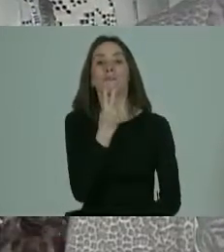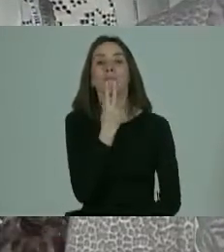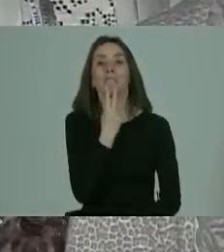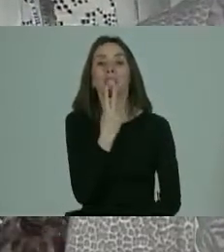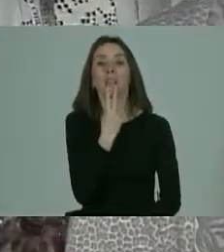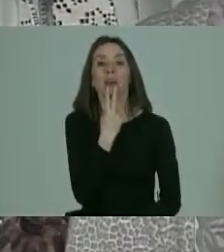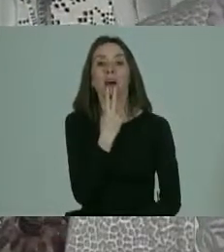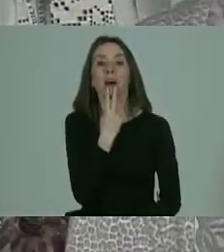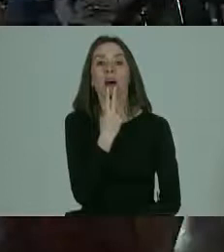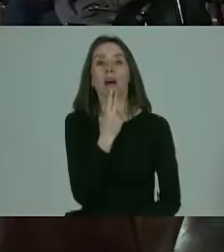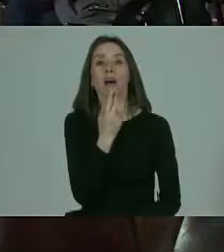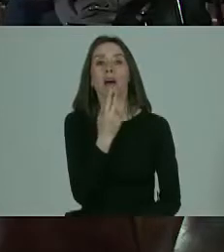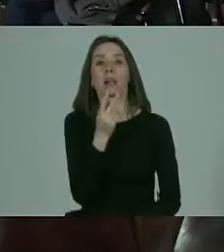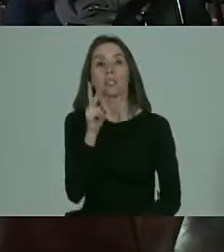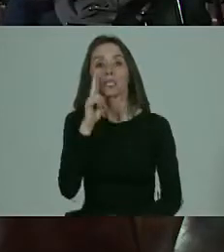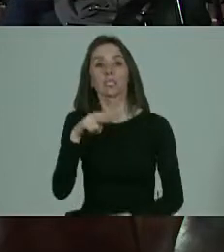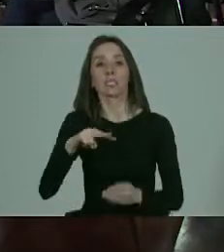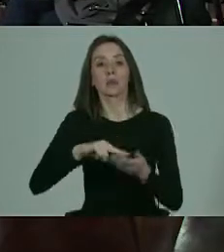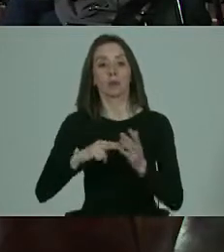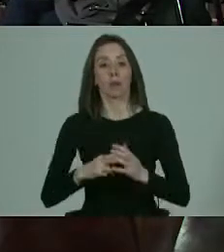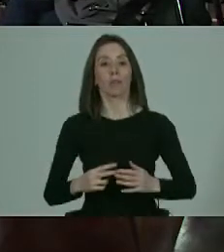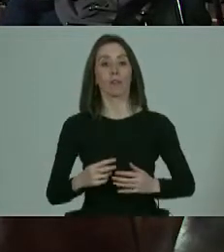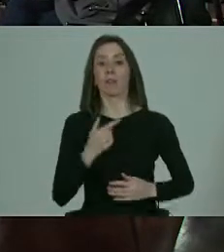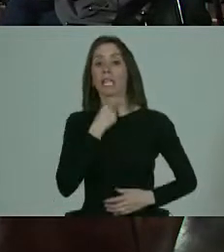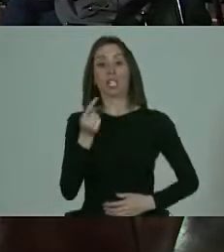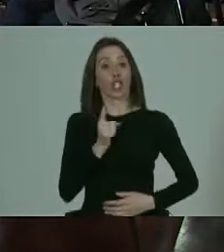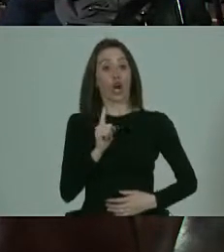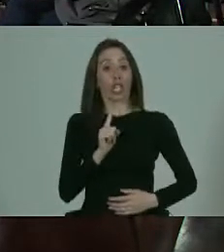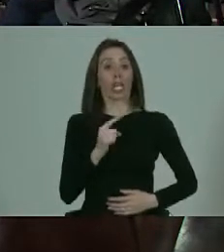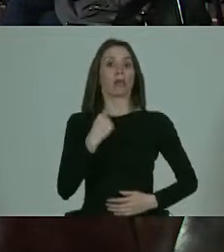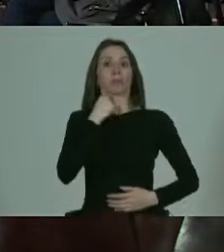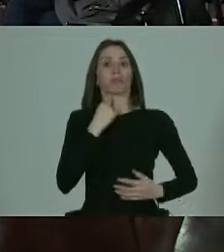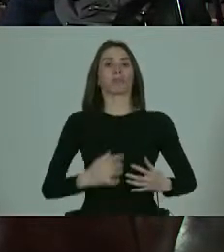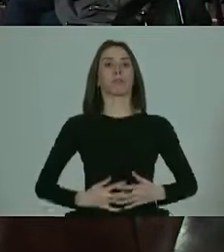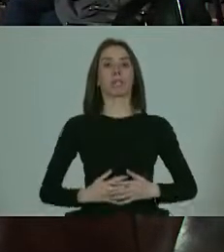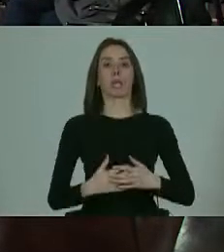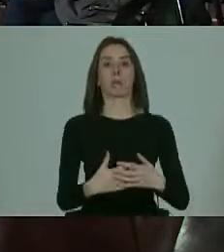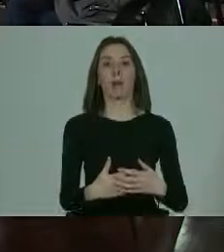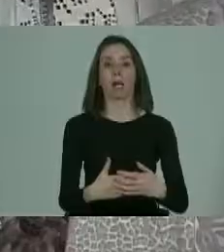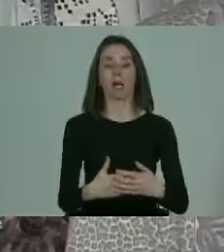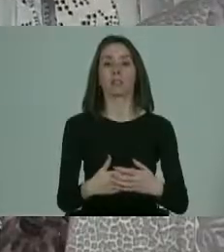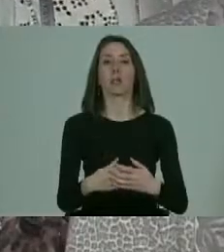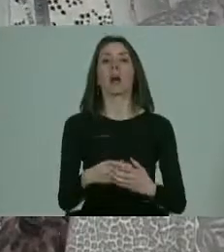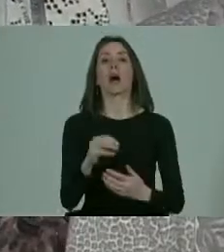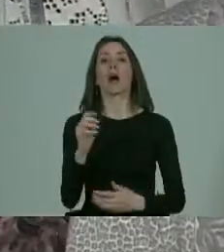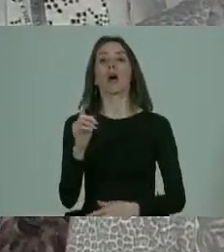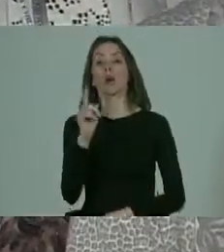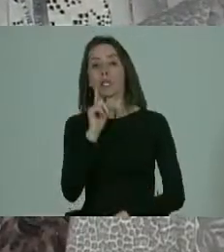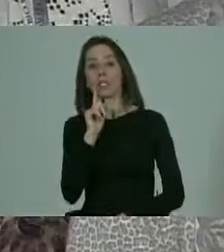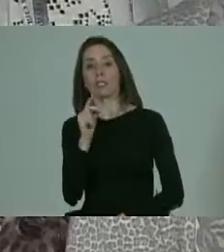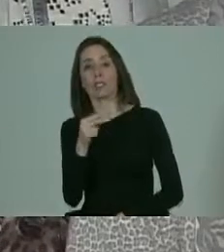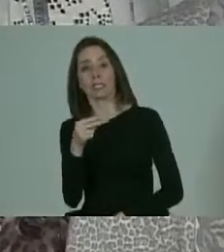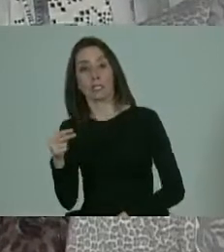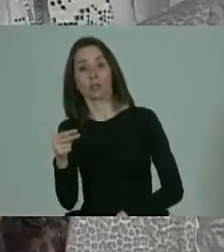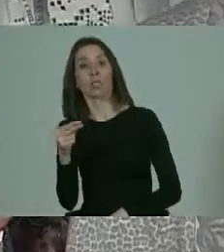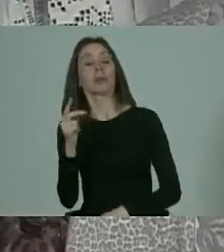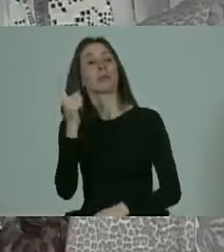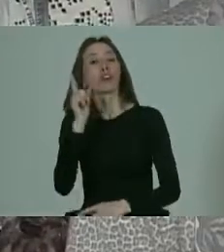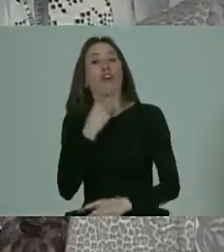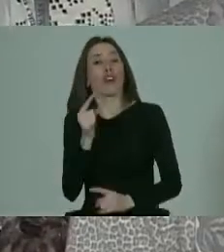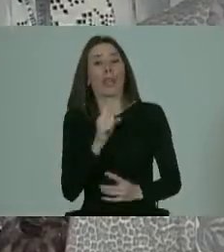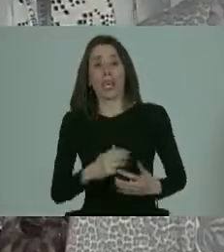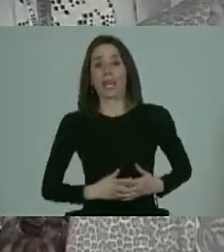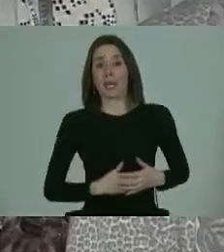el problema del embarazo no desea una sexualidad sin la carga reproductiva así que el agente